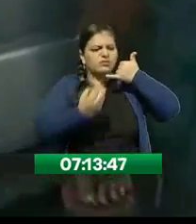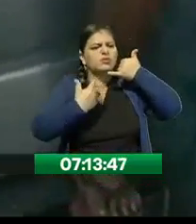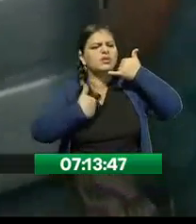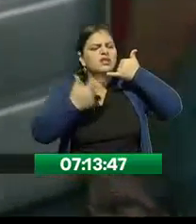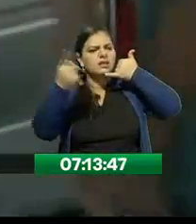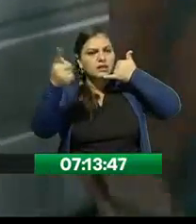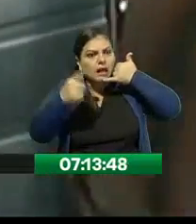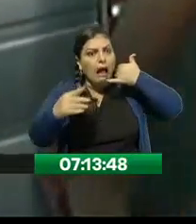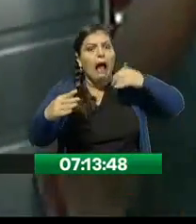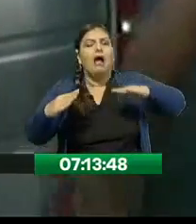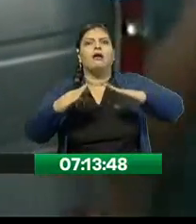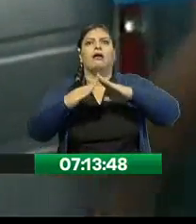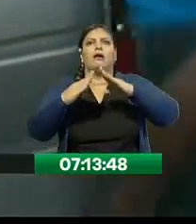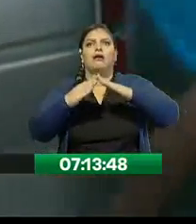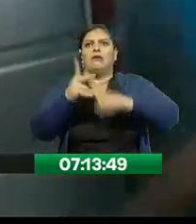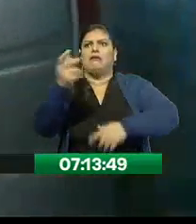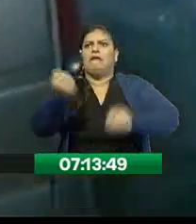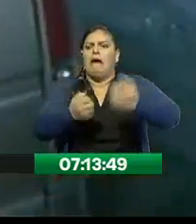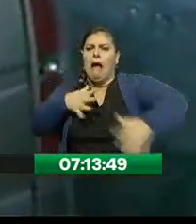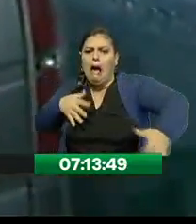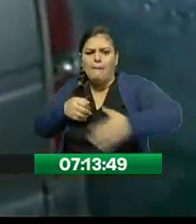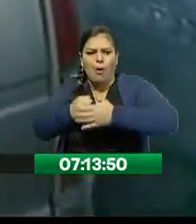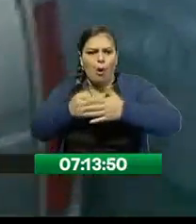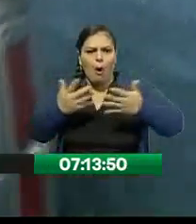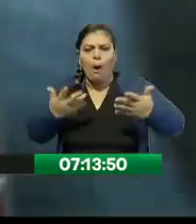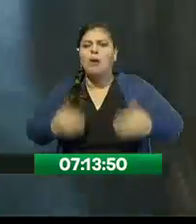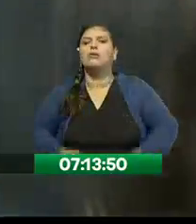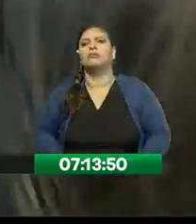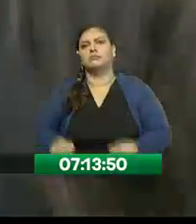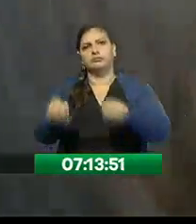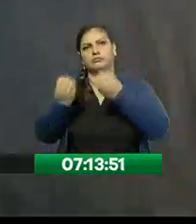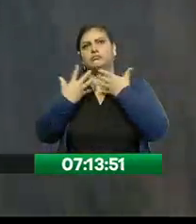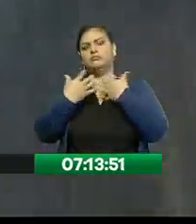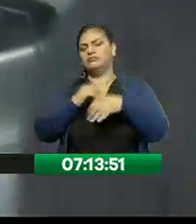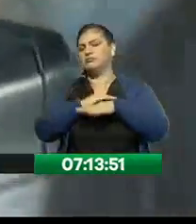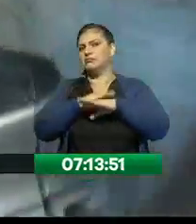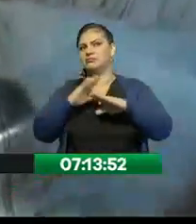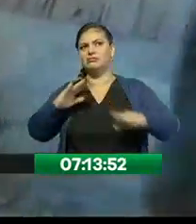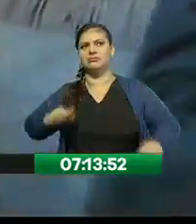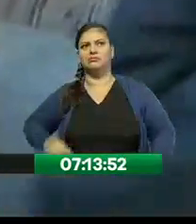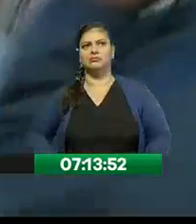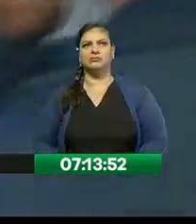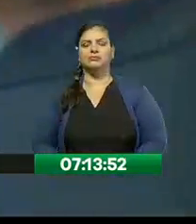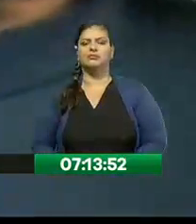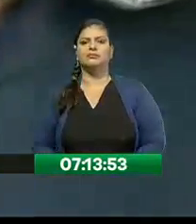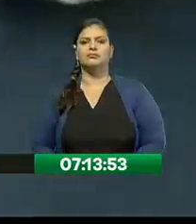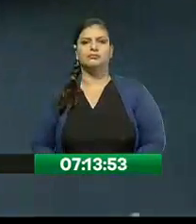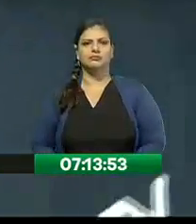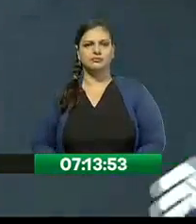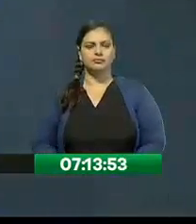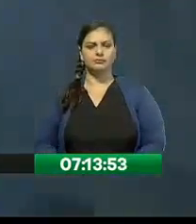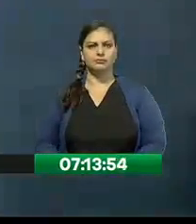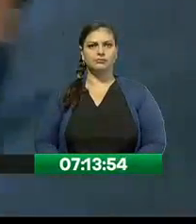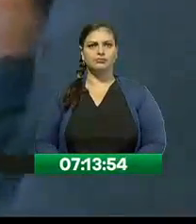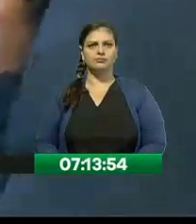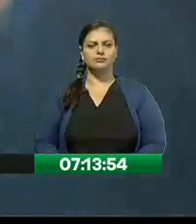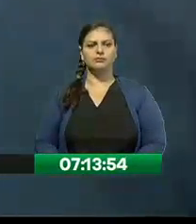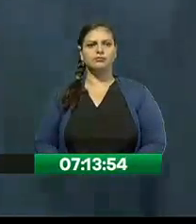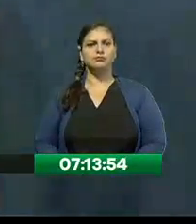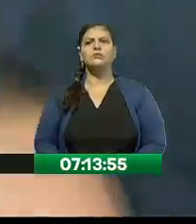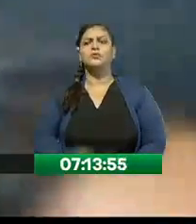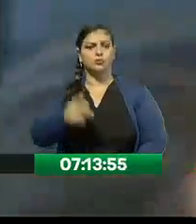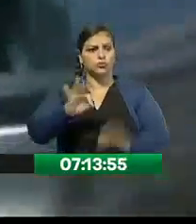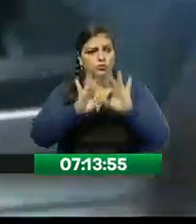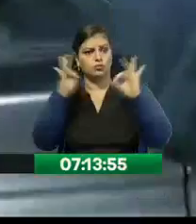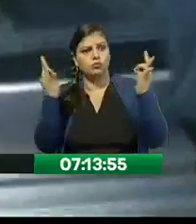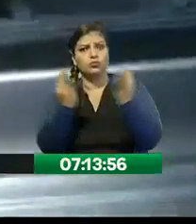aquí. ¿Qué le dicen? Que me dijeron que había un accidente, un carro se había metido aquí dentro de la casa. Luego, ¿qué pasó con los ocupantes, el